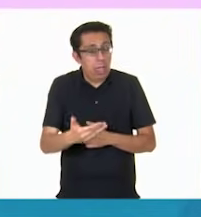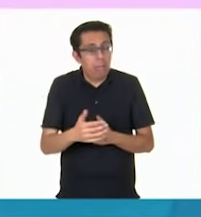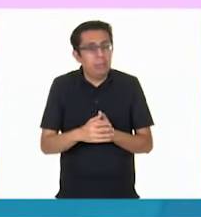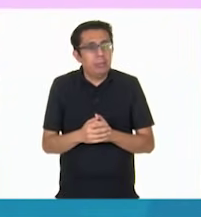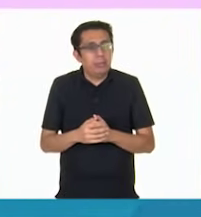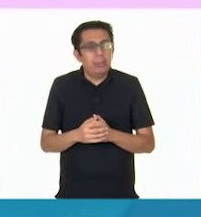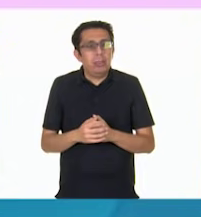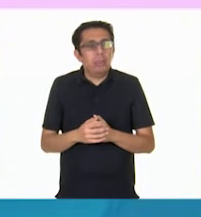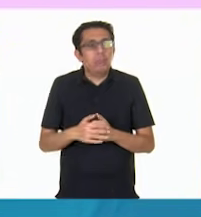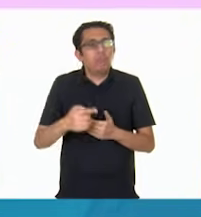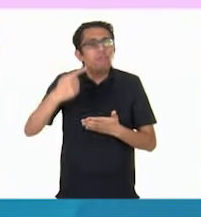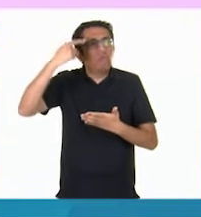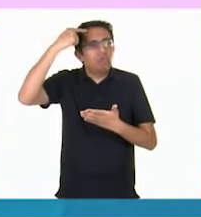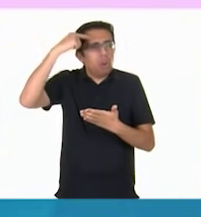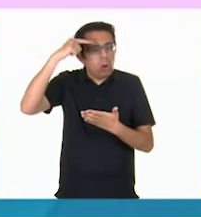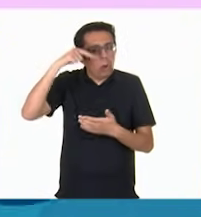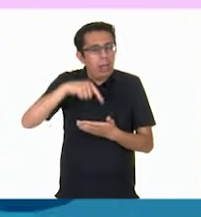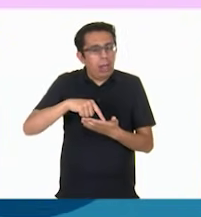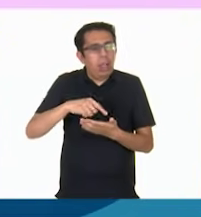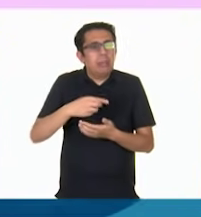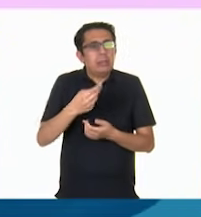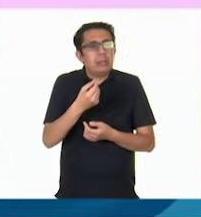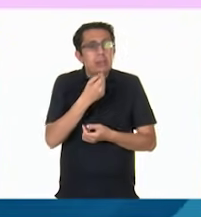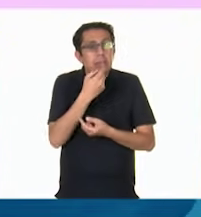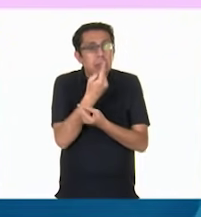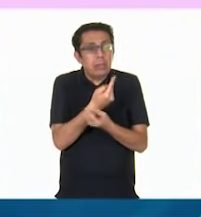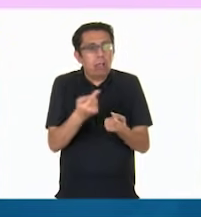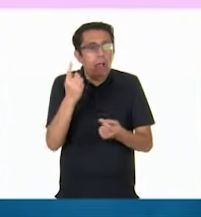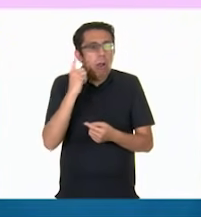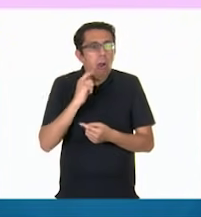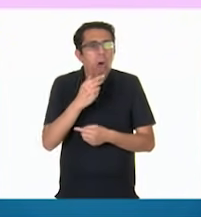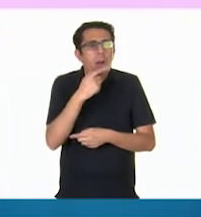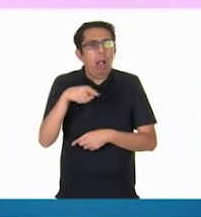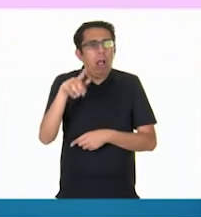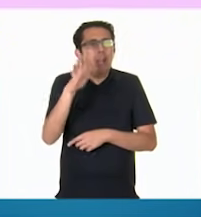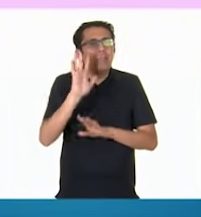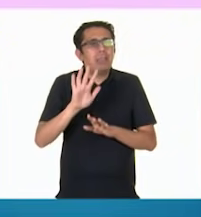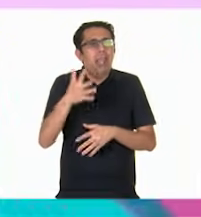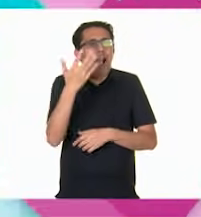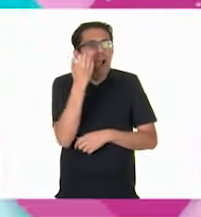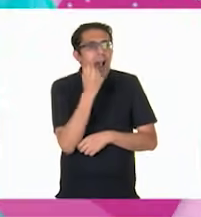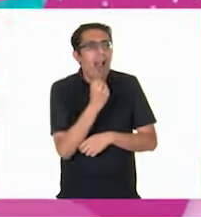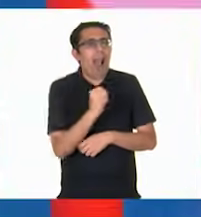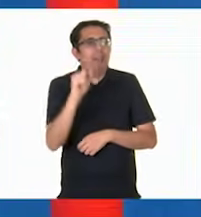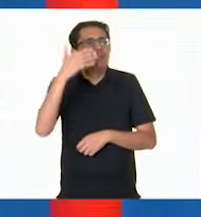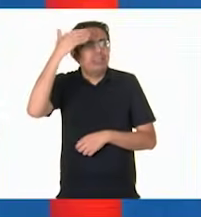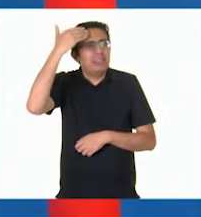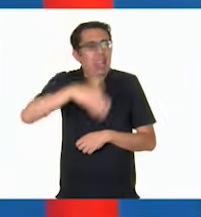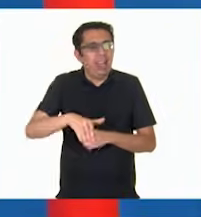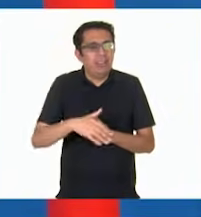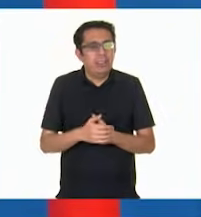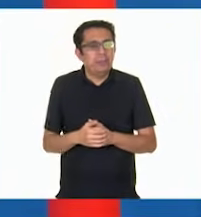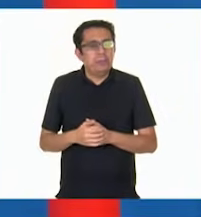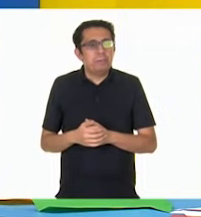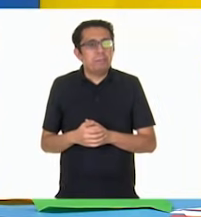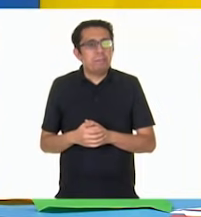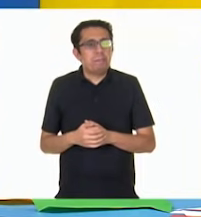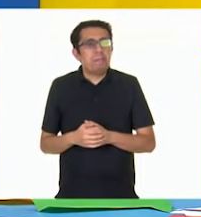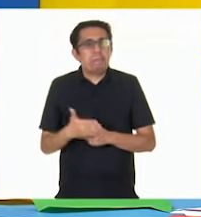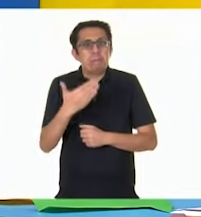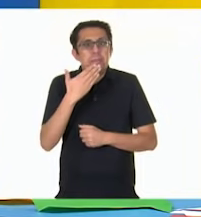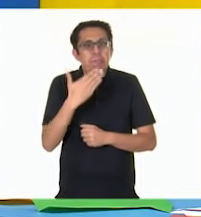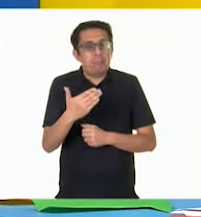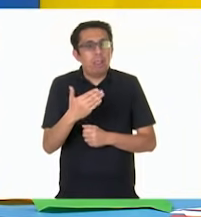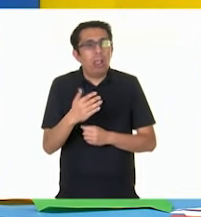Yo creo que las niñas y niños en casa ya son todos unos súper expertos. Muy bien, Jenny.